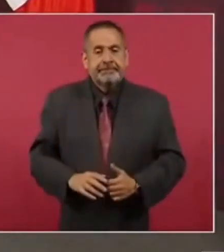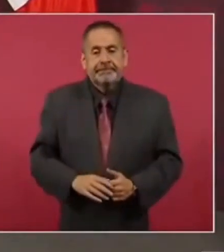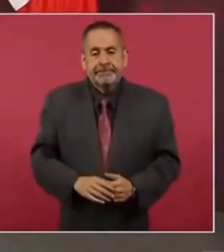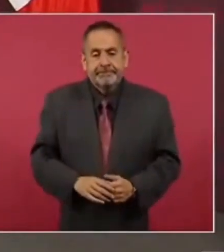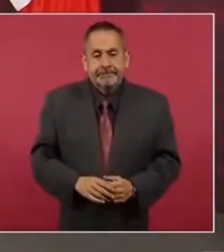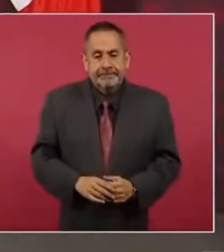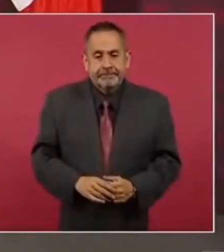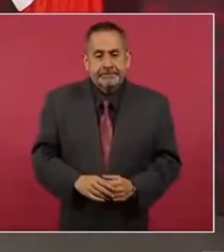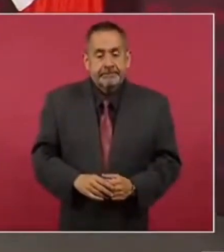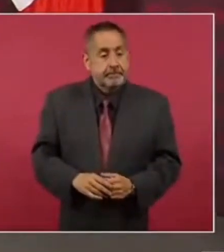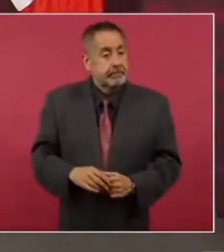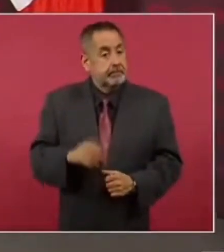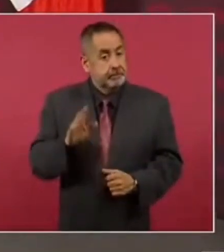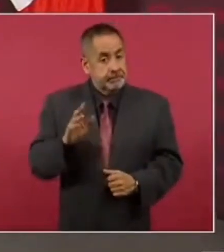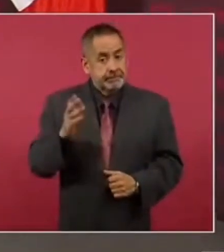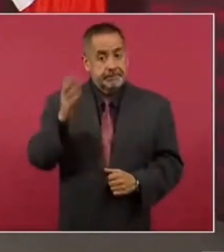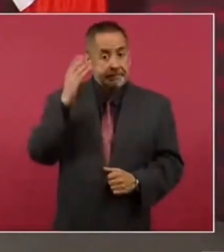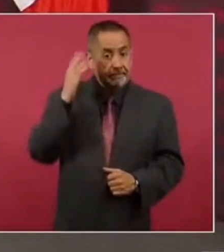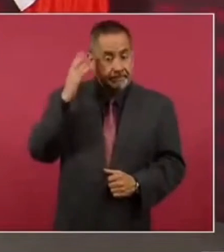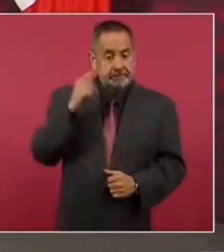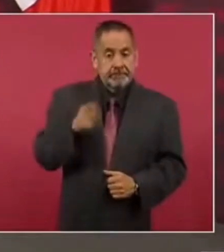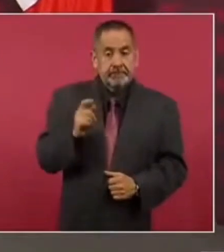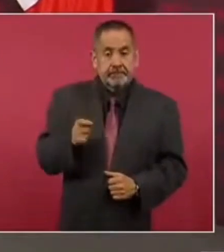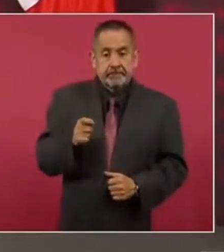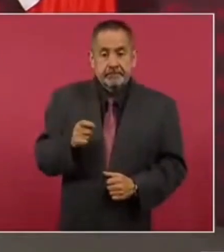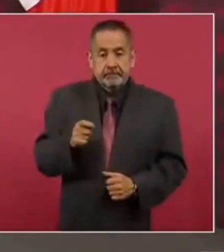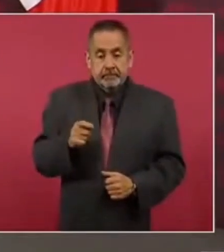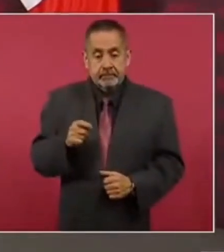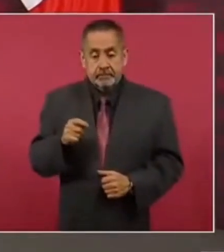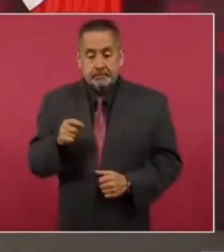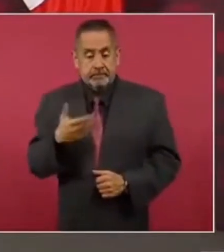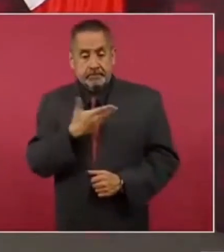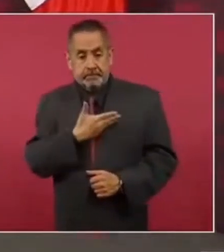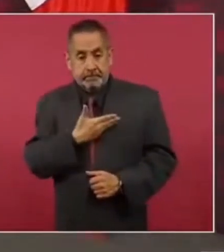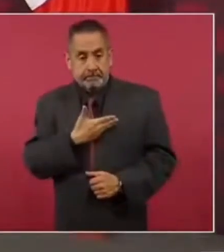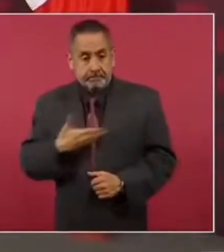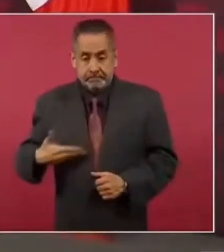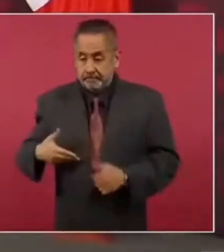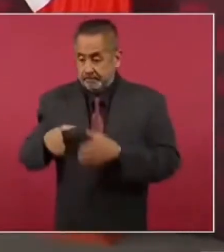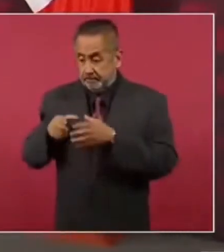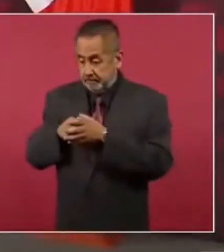y se vinculaba con el poder económico.